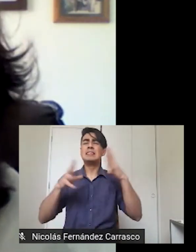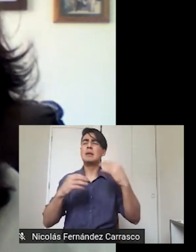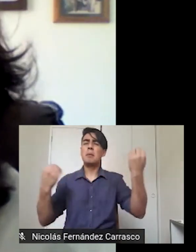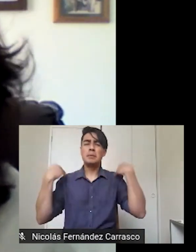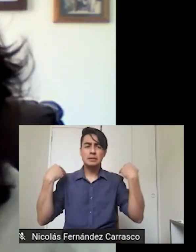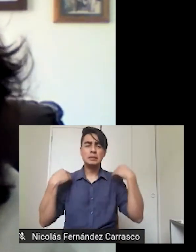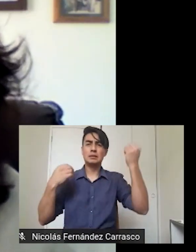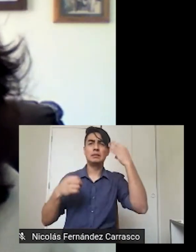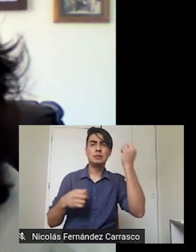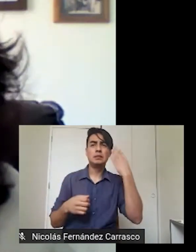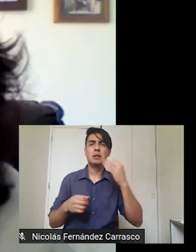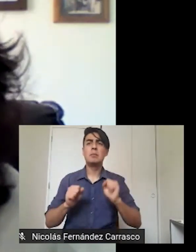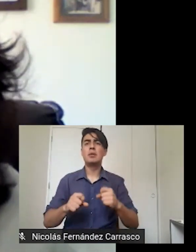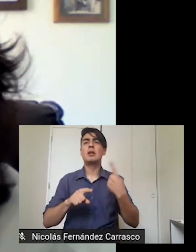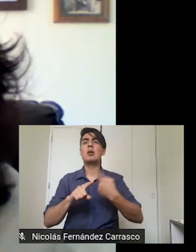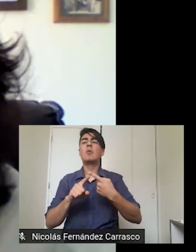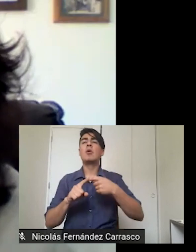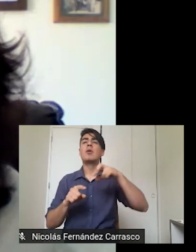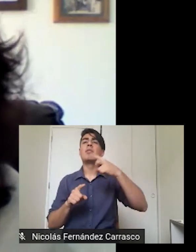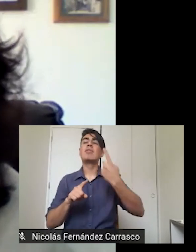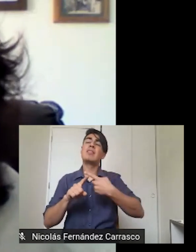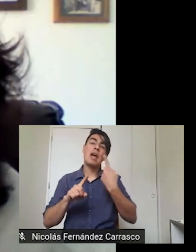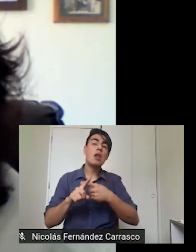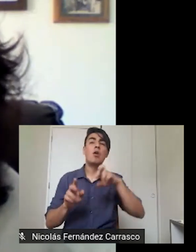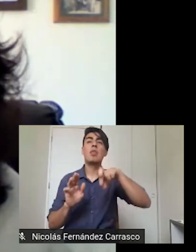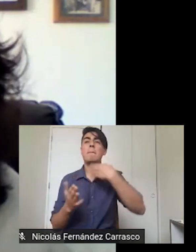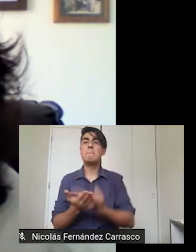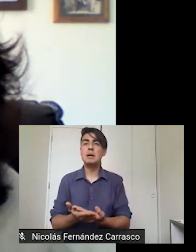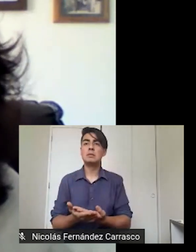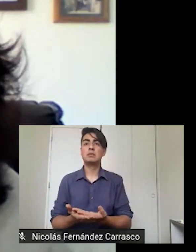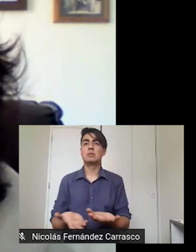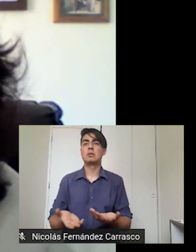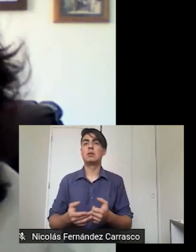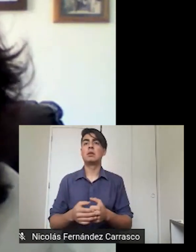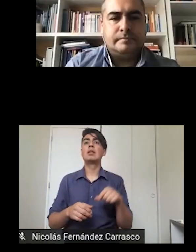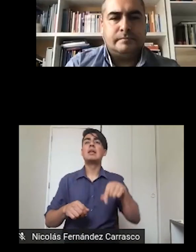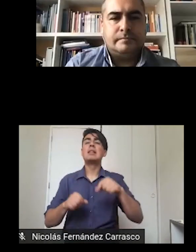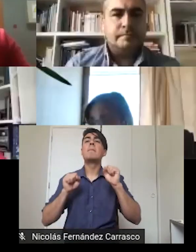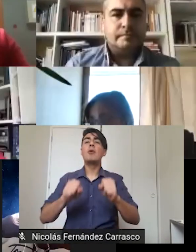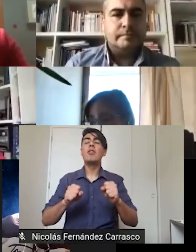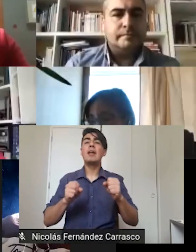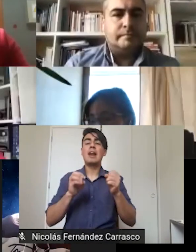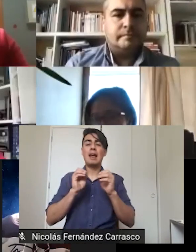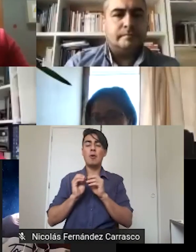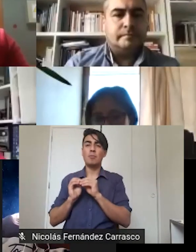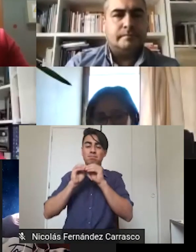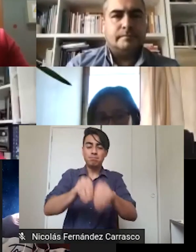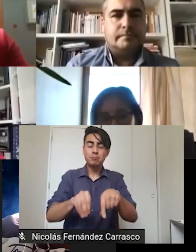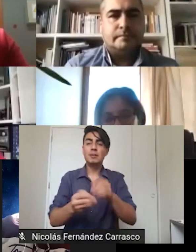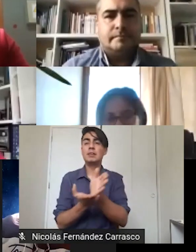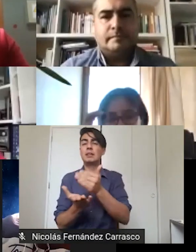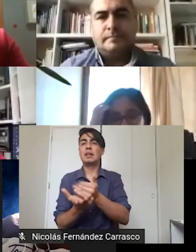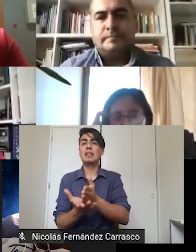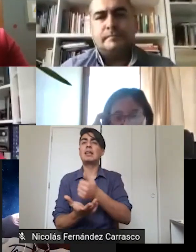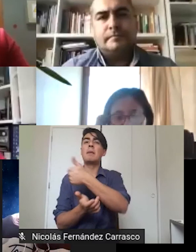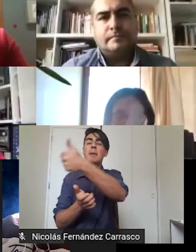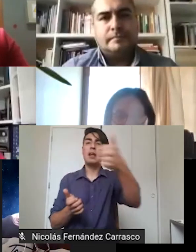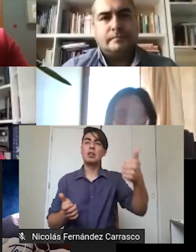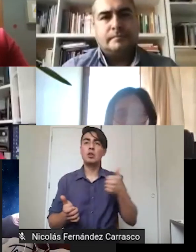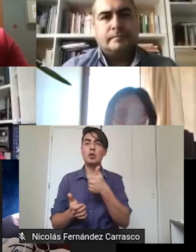estrategia. A todos y a todas les agradecemos su presencia, los dejamos invitados a seguir en nuestros